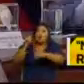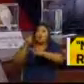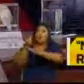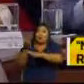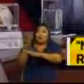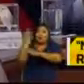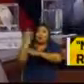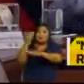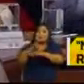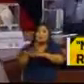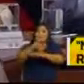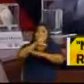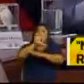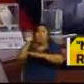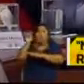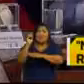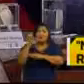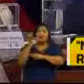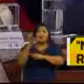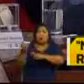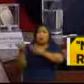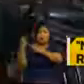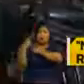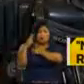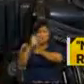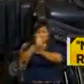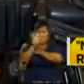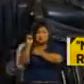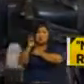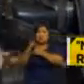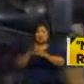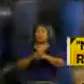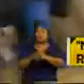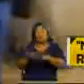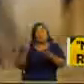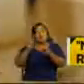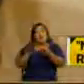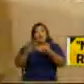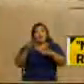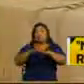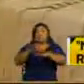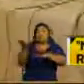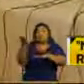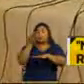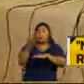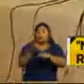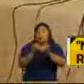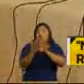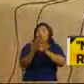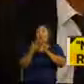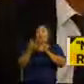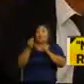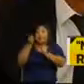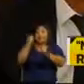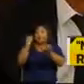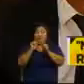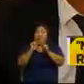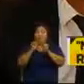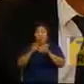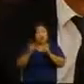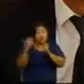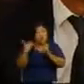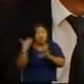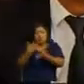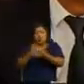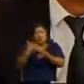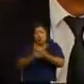Tenemos 500 casos con indicios de responsabilidad, 500. Aunque aún no han sido llamados a rendir versión en la fiscalía, mencionan que tienen toda la documentación